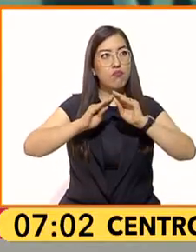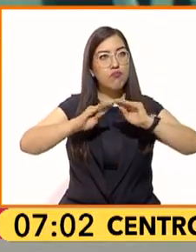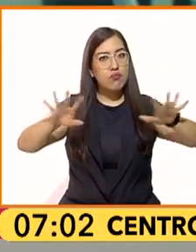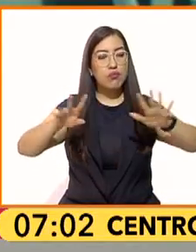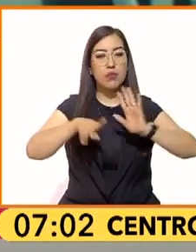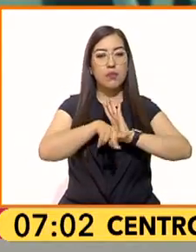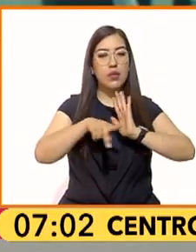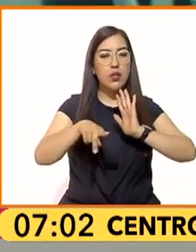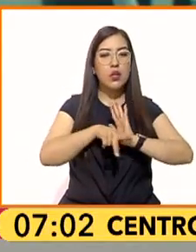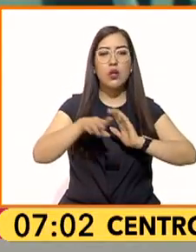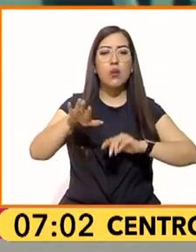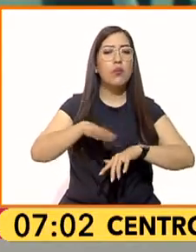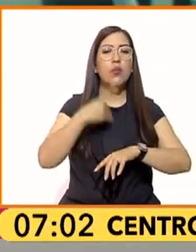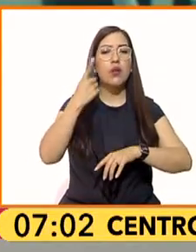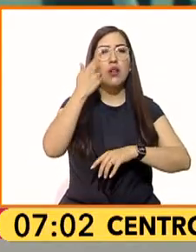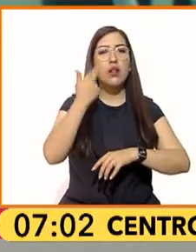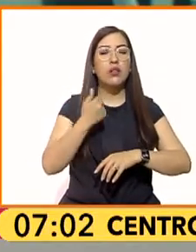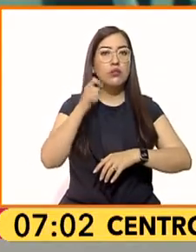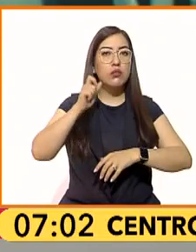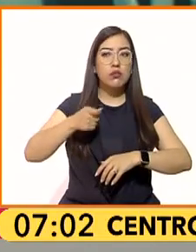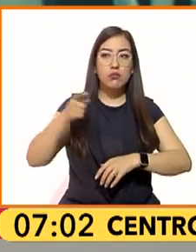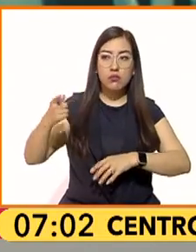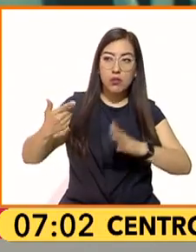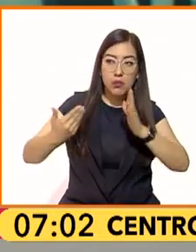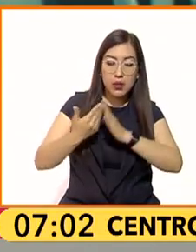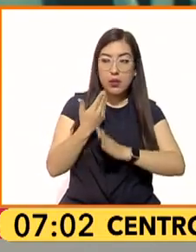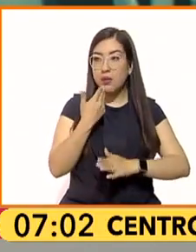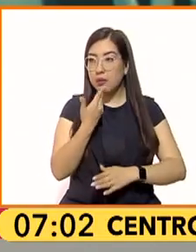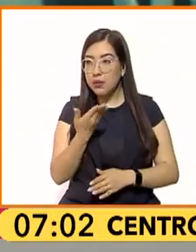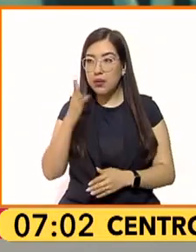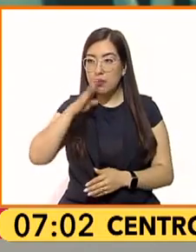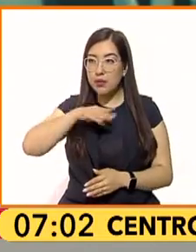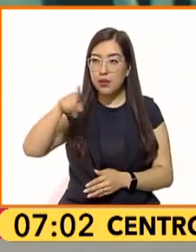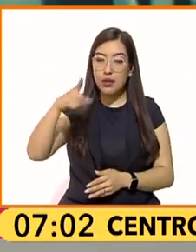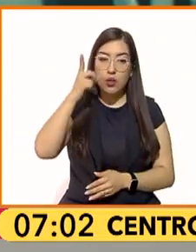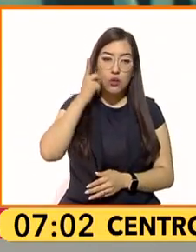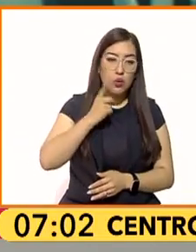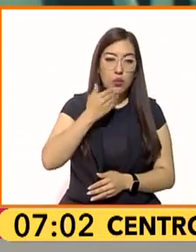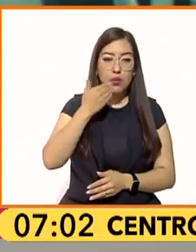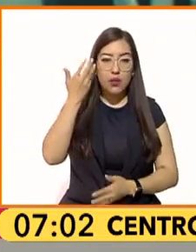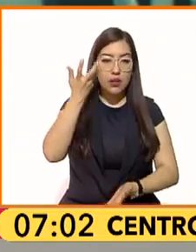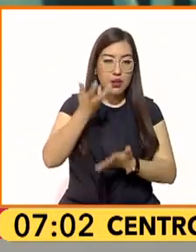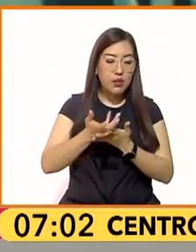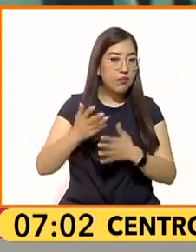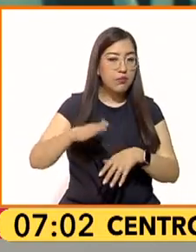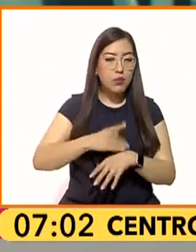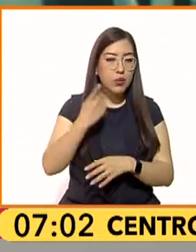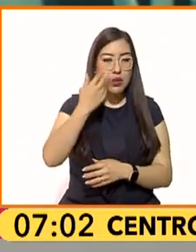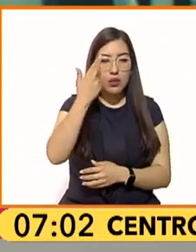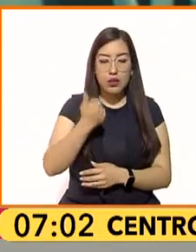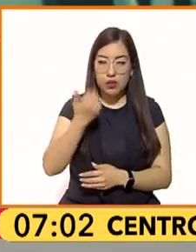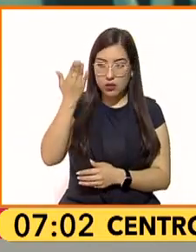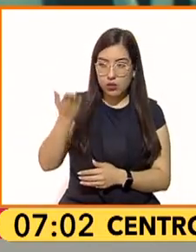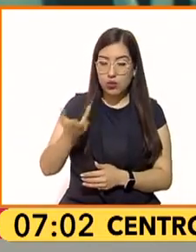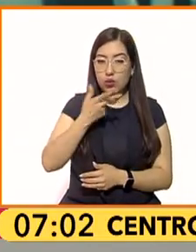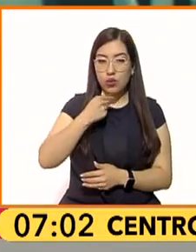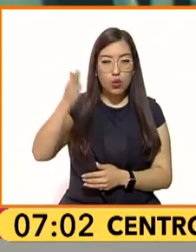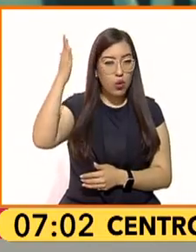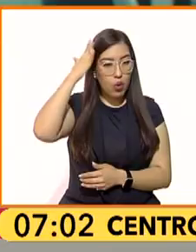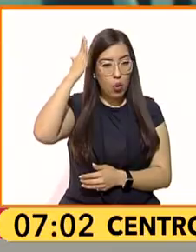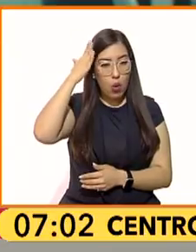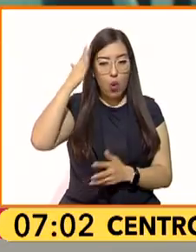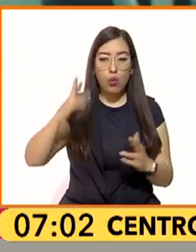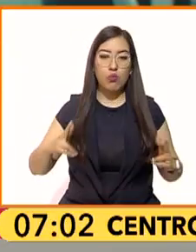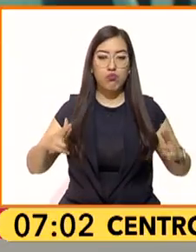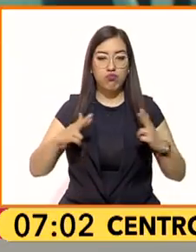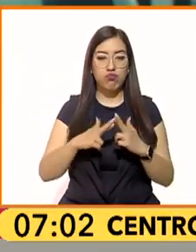diarios? ¿Por qué es noticia si amaneció bien, si durmió bien, si descansó bien? ¿Por qué esta figura del líder